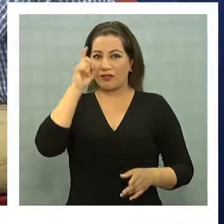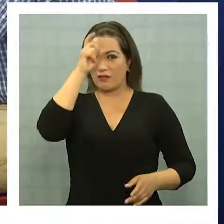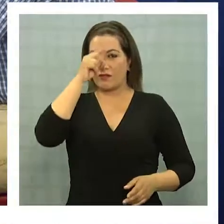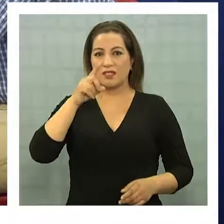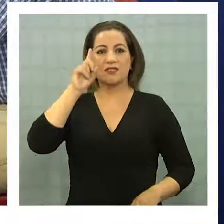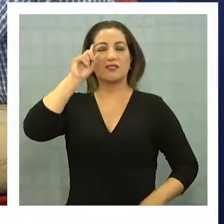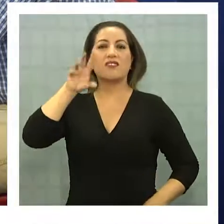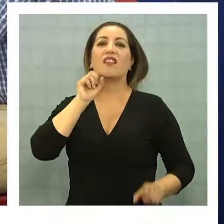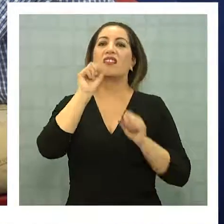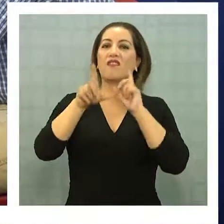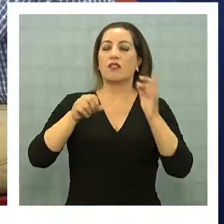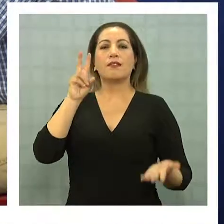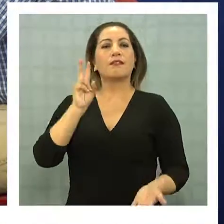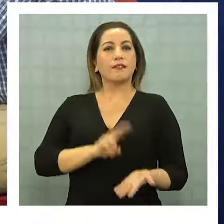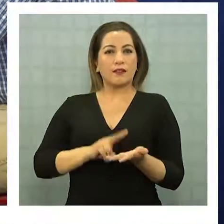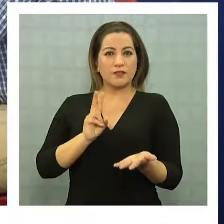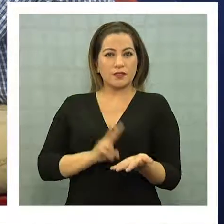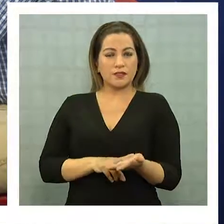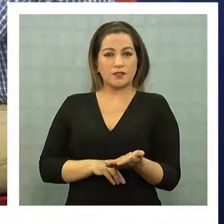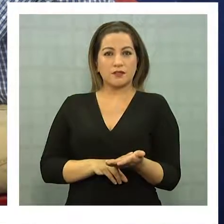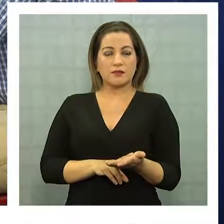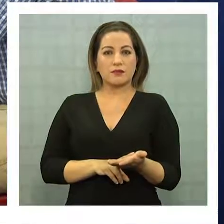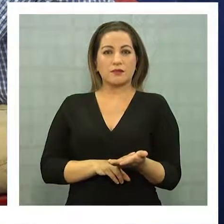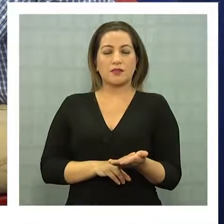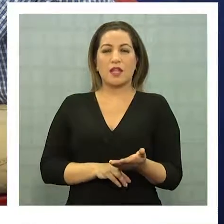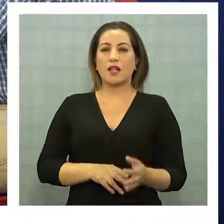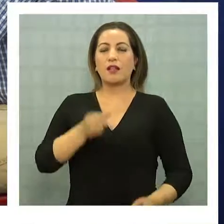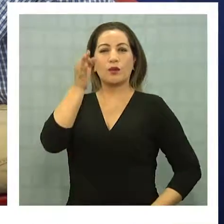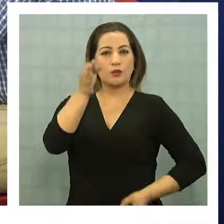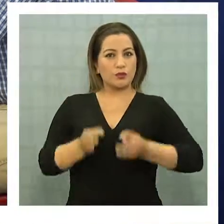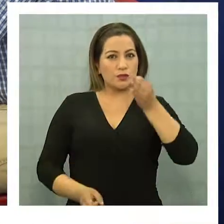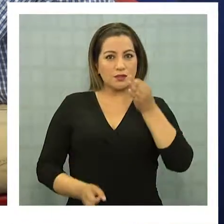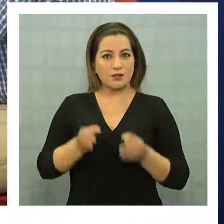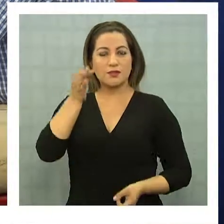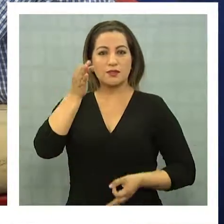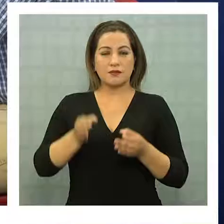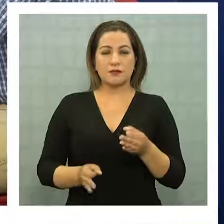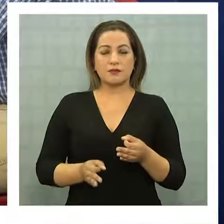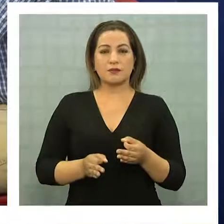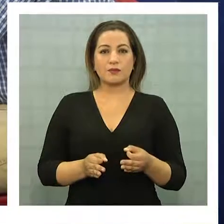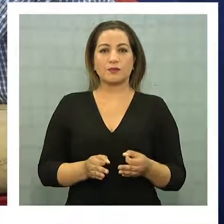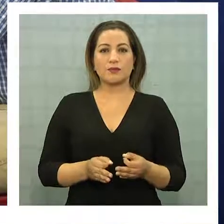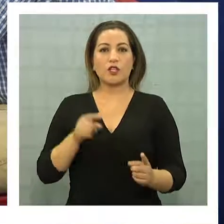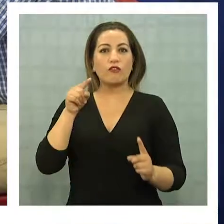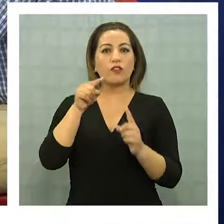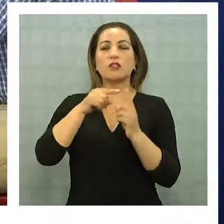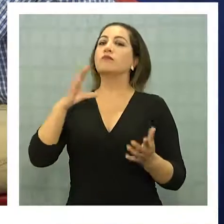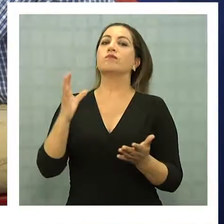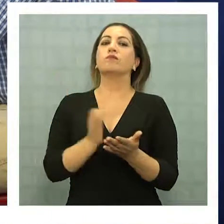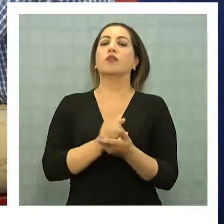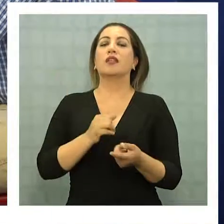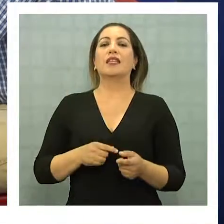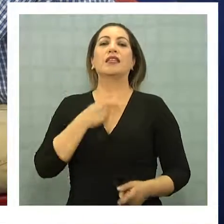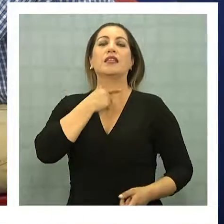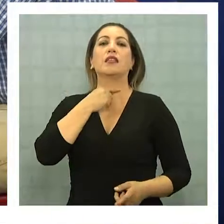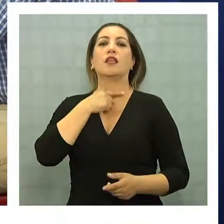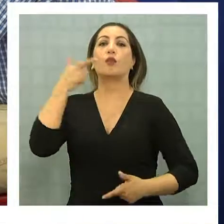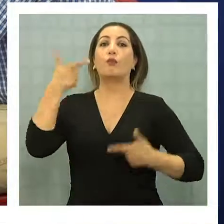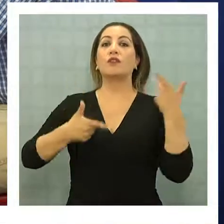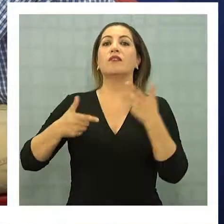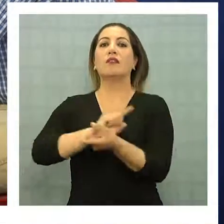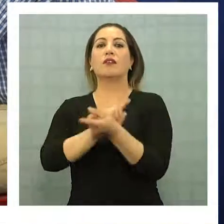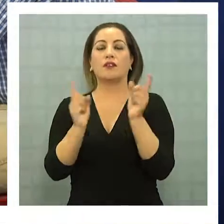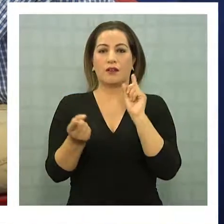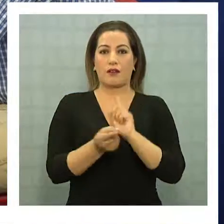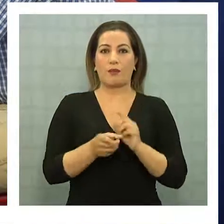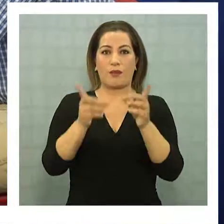saber defender la verdad, reclamar la justicia, lograr e impulsar un cambio político para que